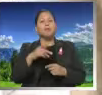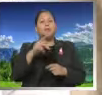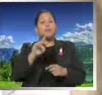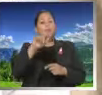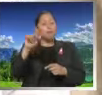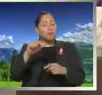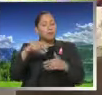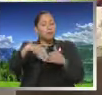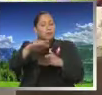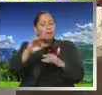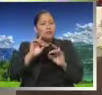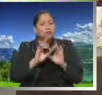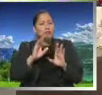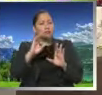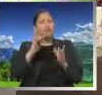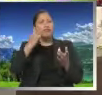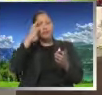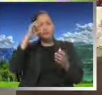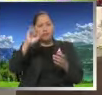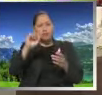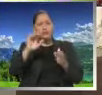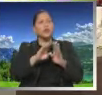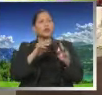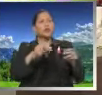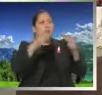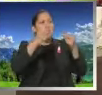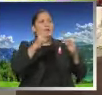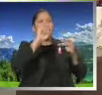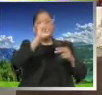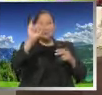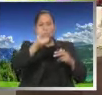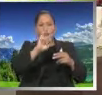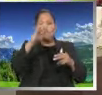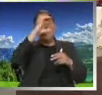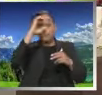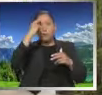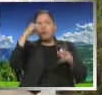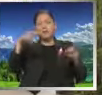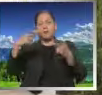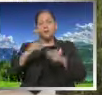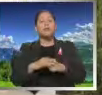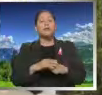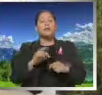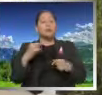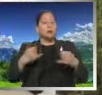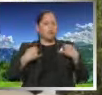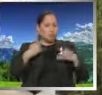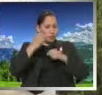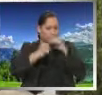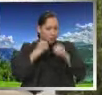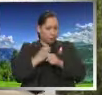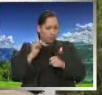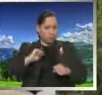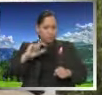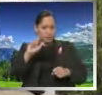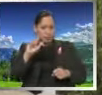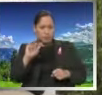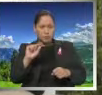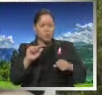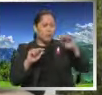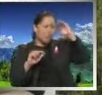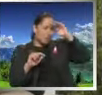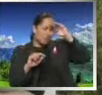en un concepto, circuitos comerciales, galerías, etc. Los jóvenes en los años 70 se cuestionan este